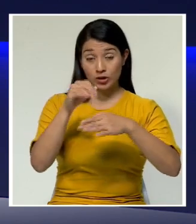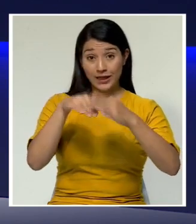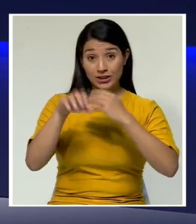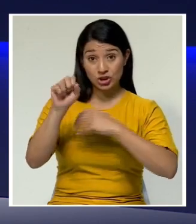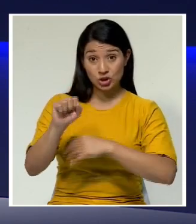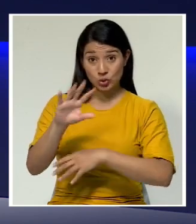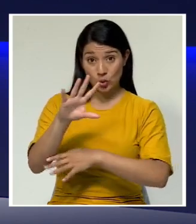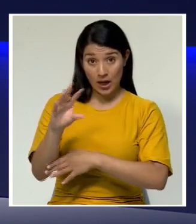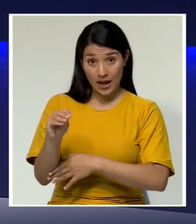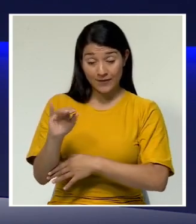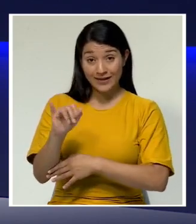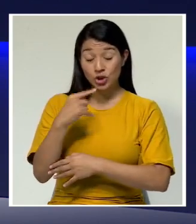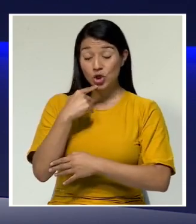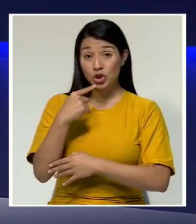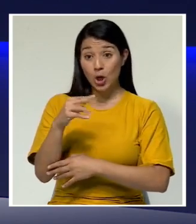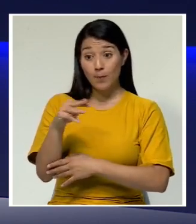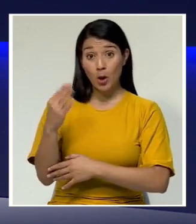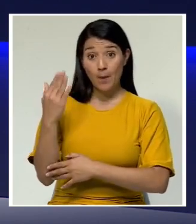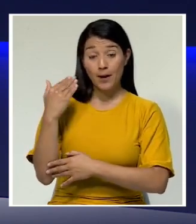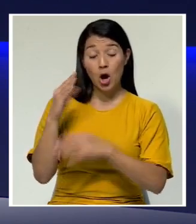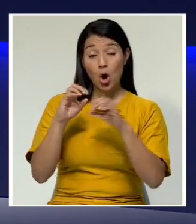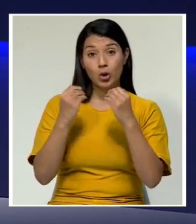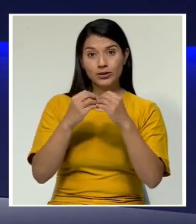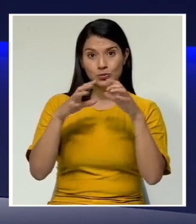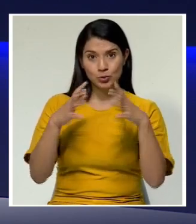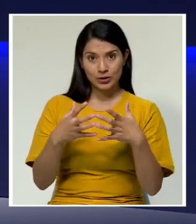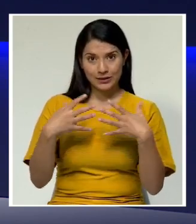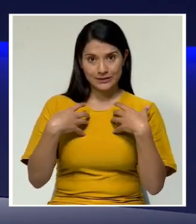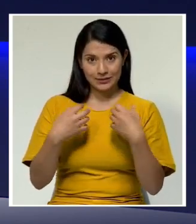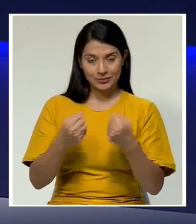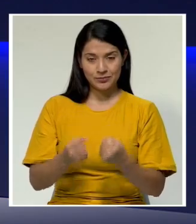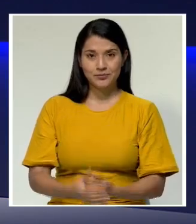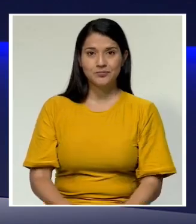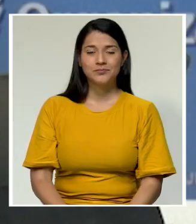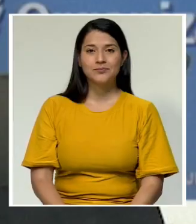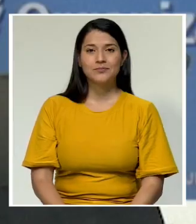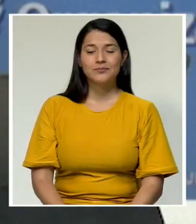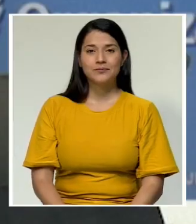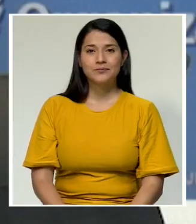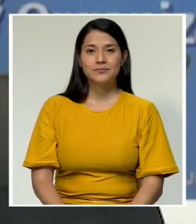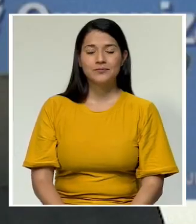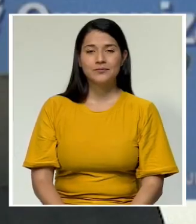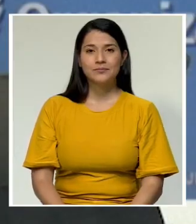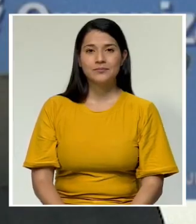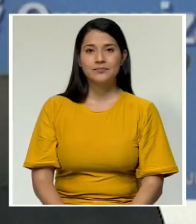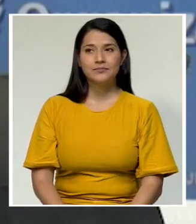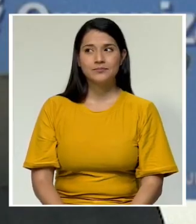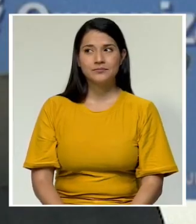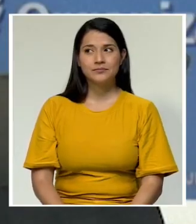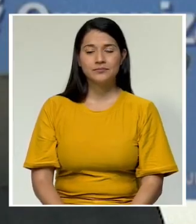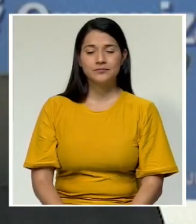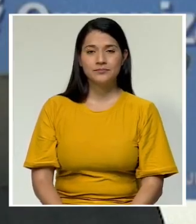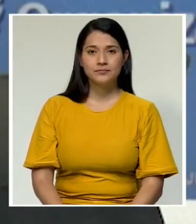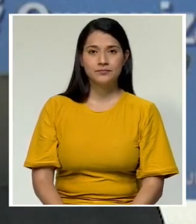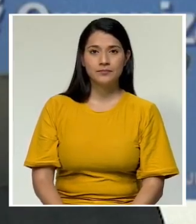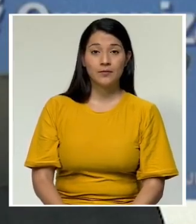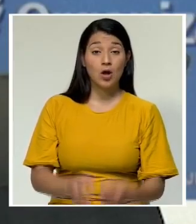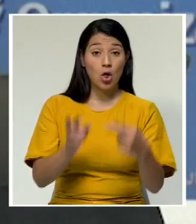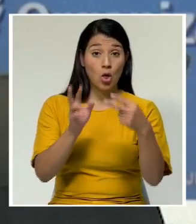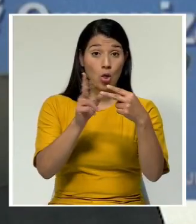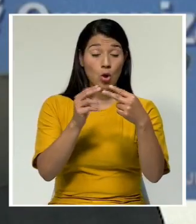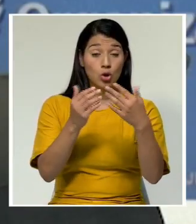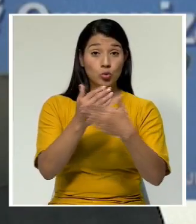usted. Ábranos la puerta y participe en el Censo 2022. Somos el Instituto Nacional de Estadística y